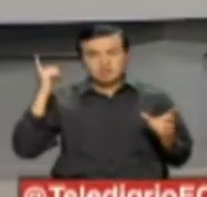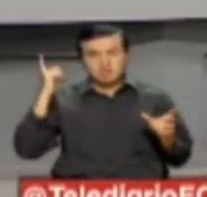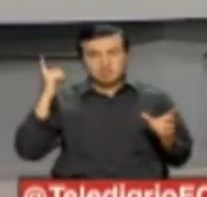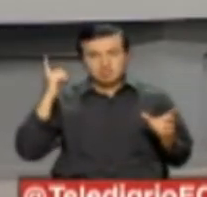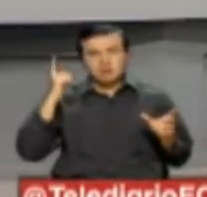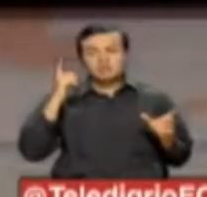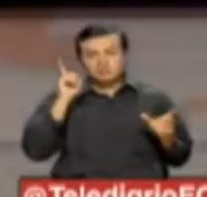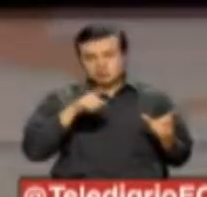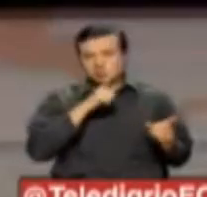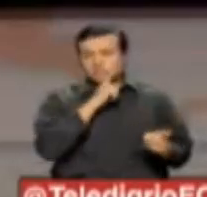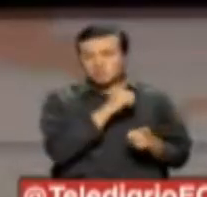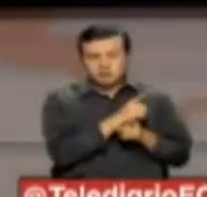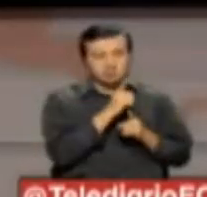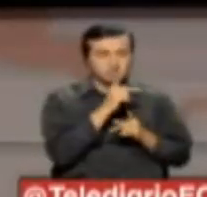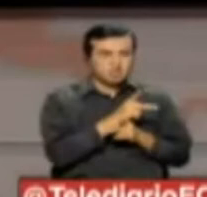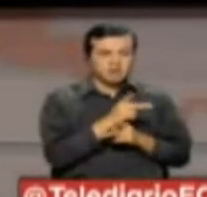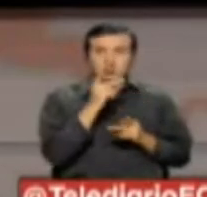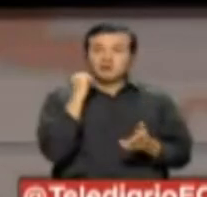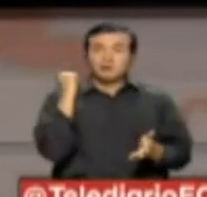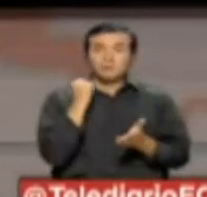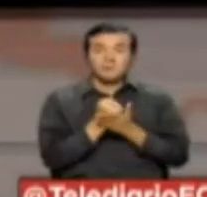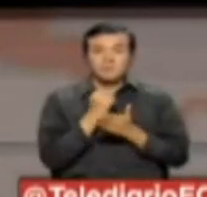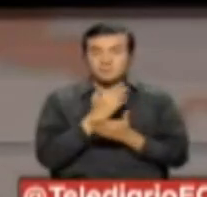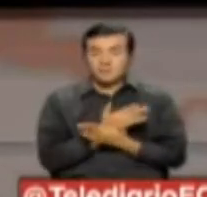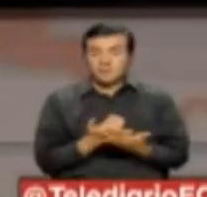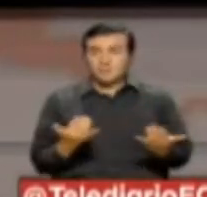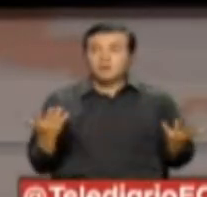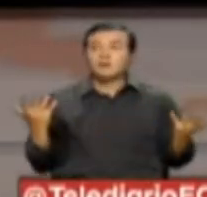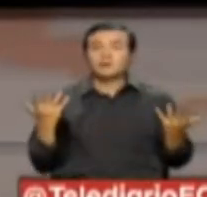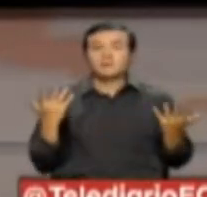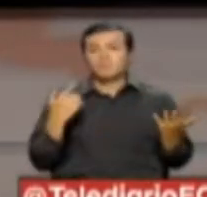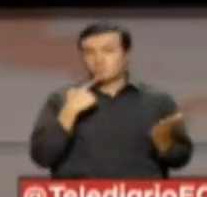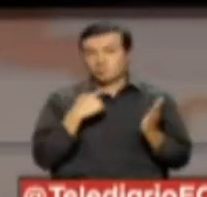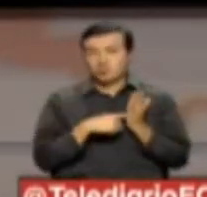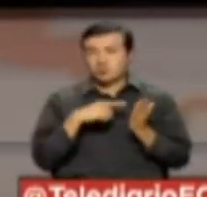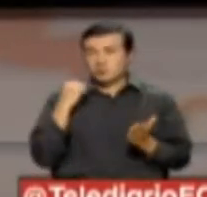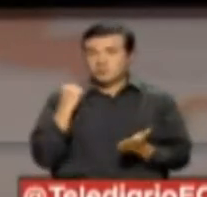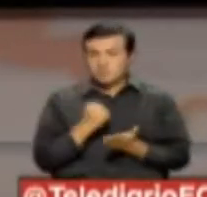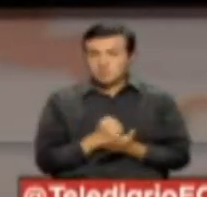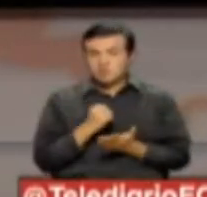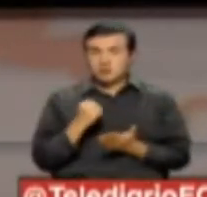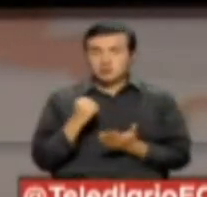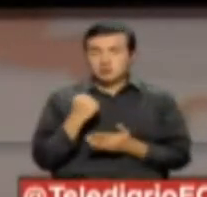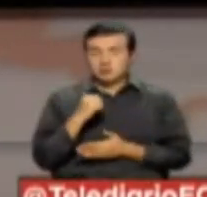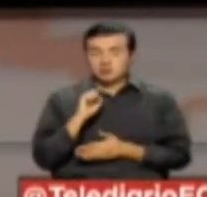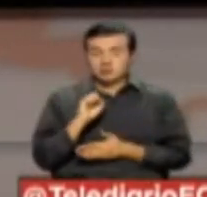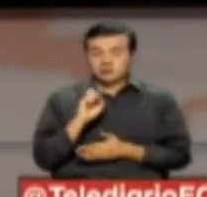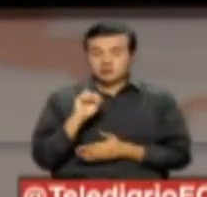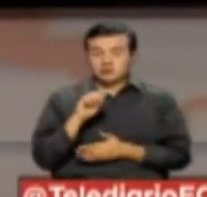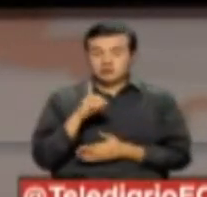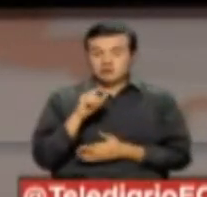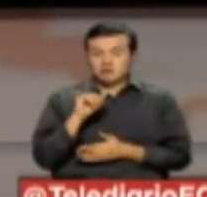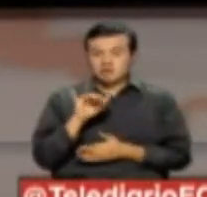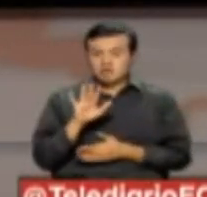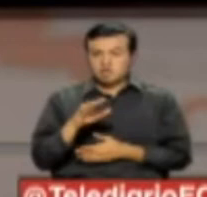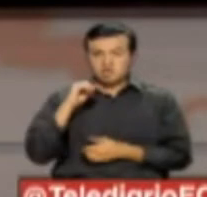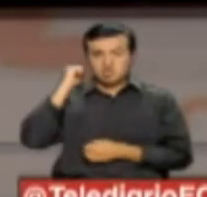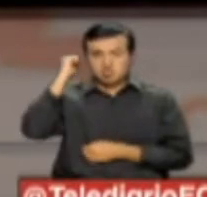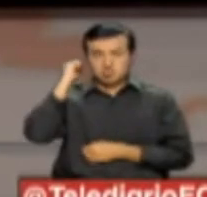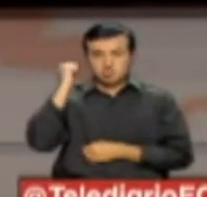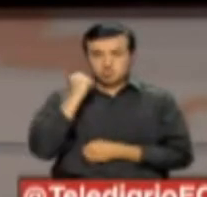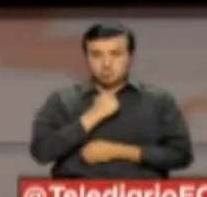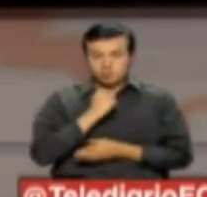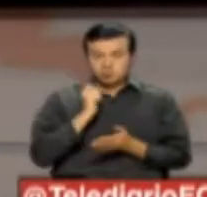efectivamente en el caso de las marcas en la actualidad digamos que no somos como sé nadie como autoridad competente en derechos intelectuales